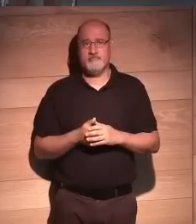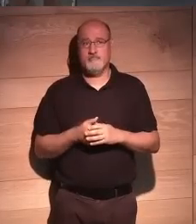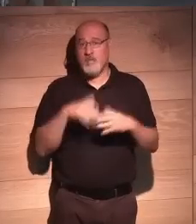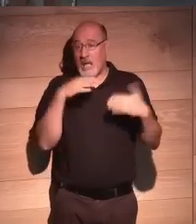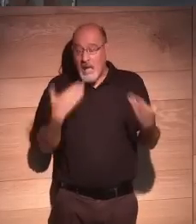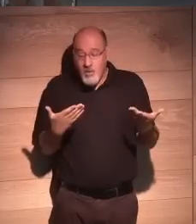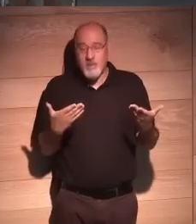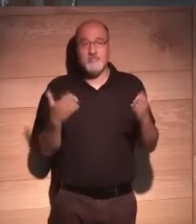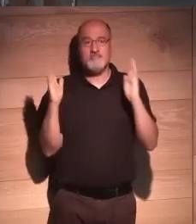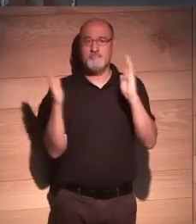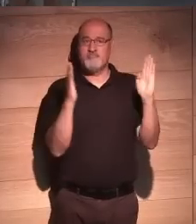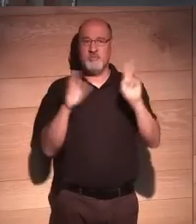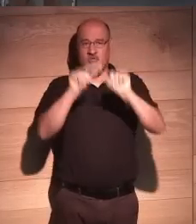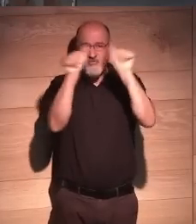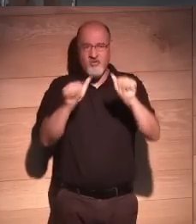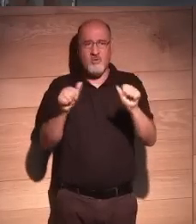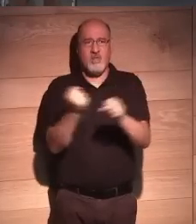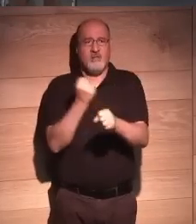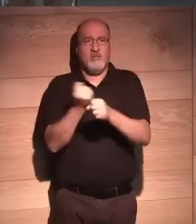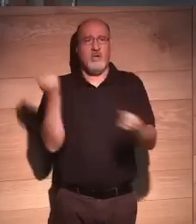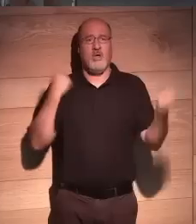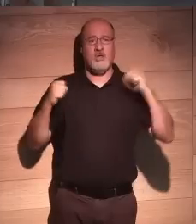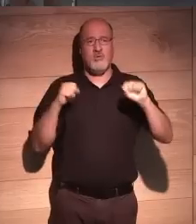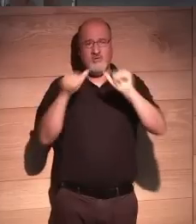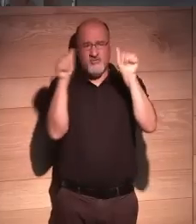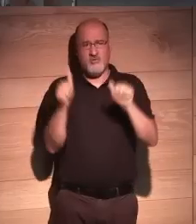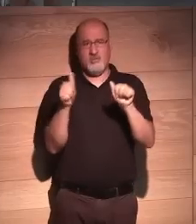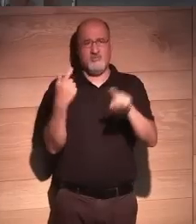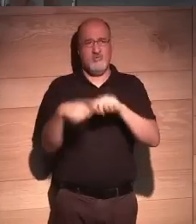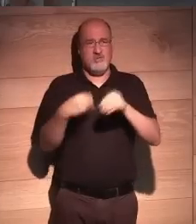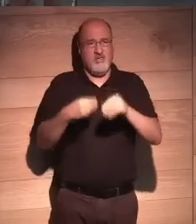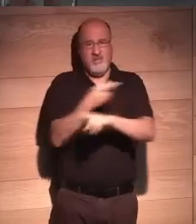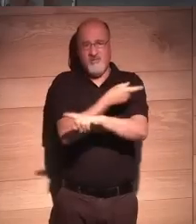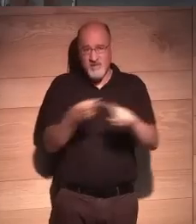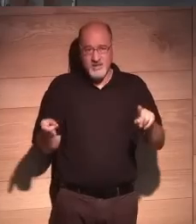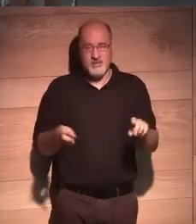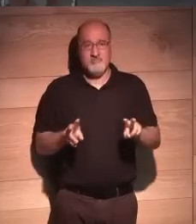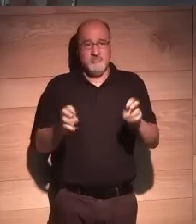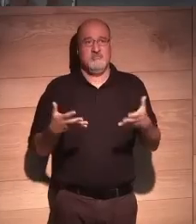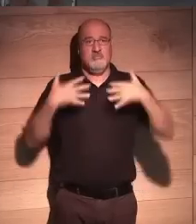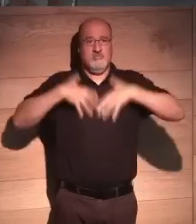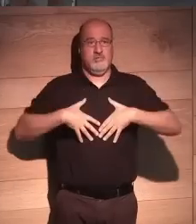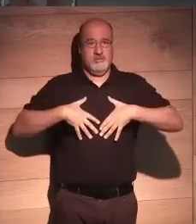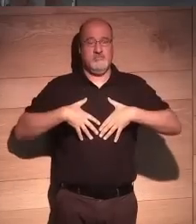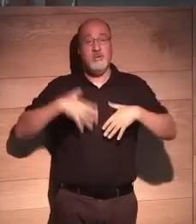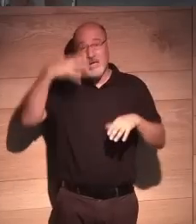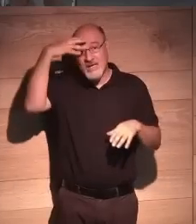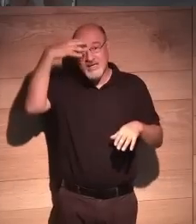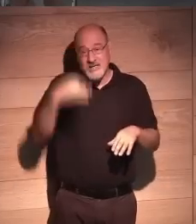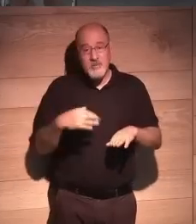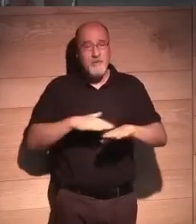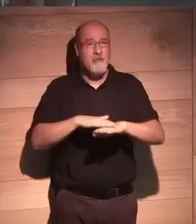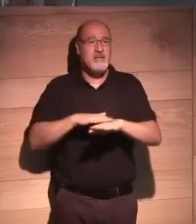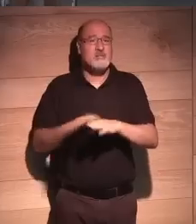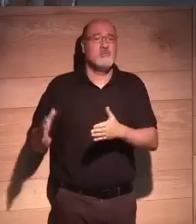en esta otra forma de hacer las cosas, porque creo que esencialmente está